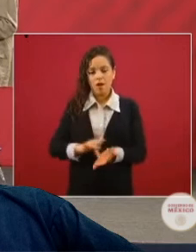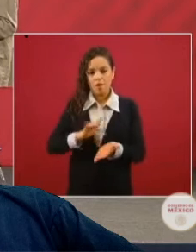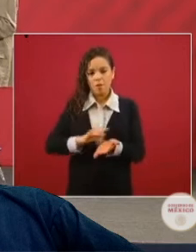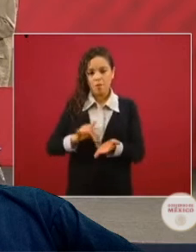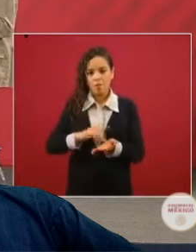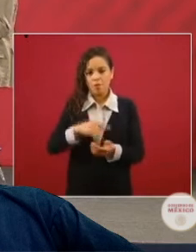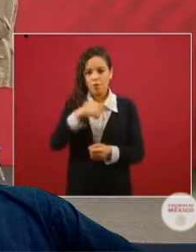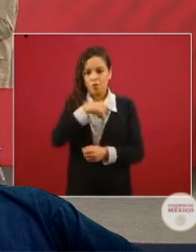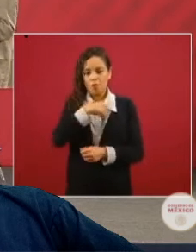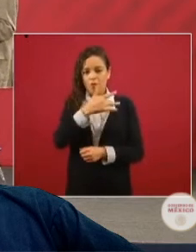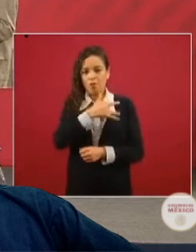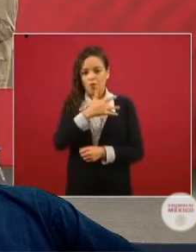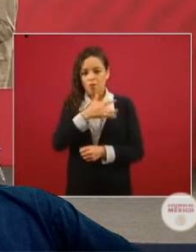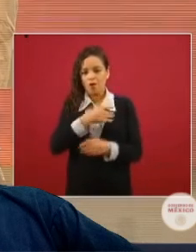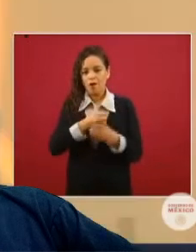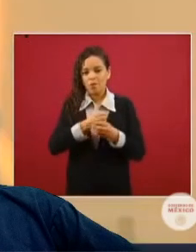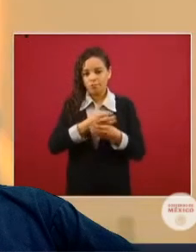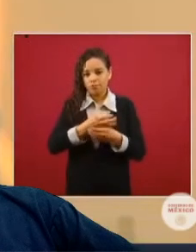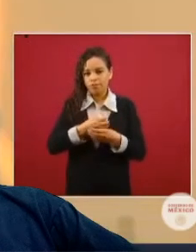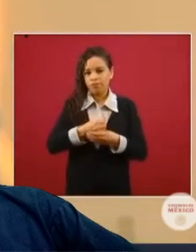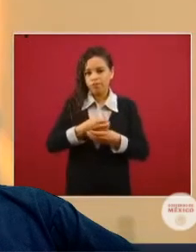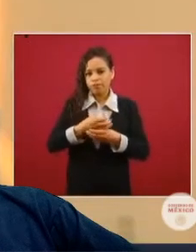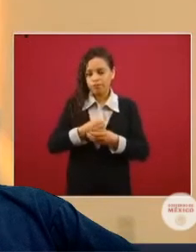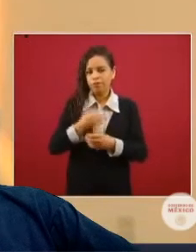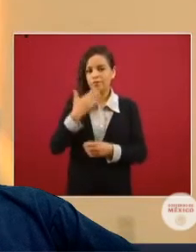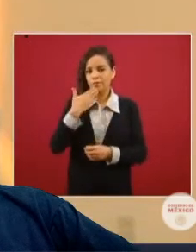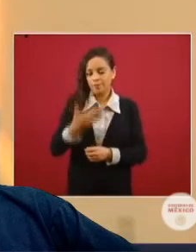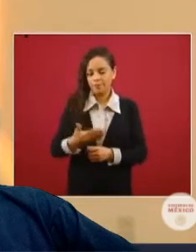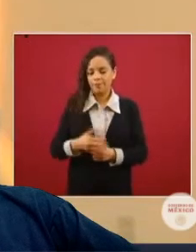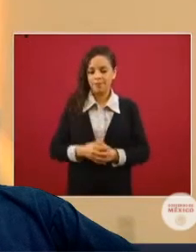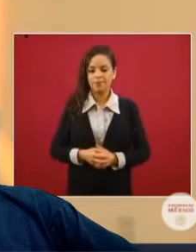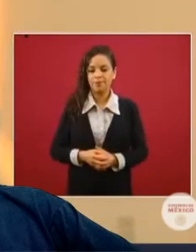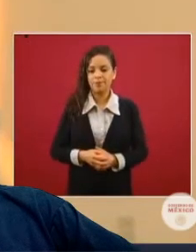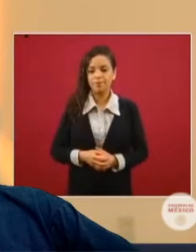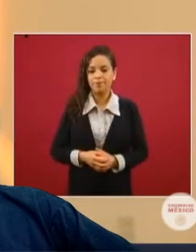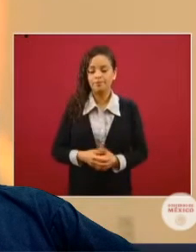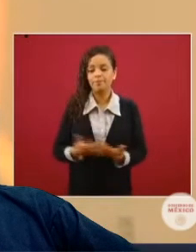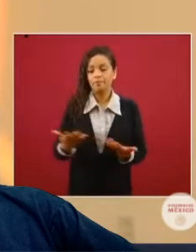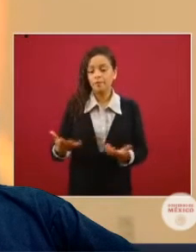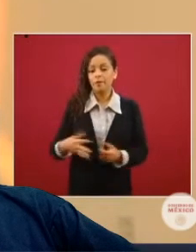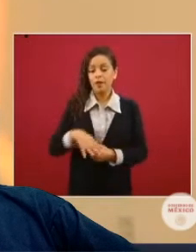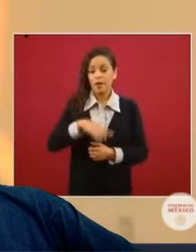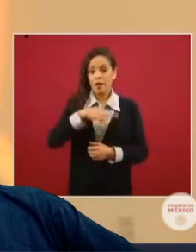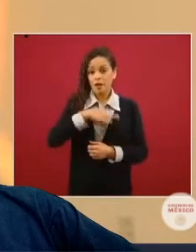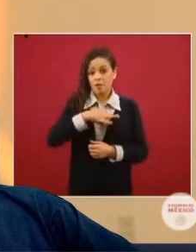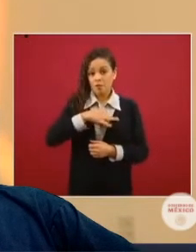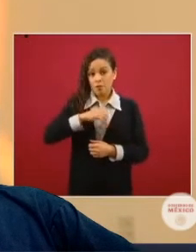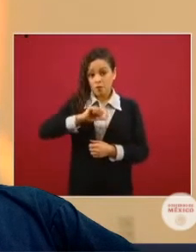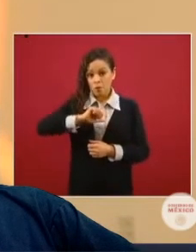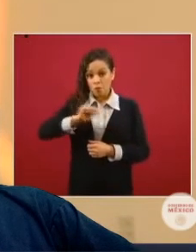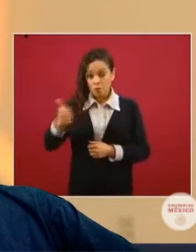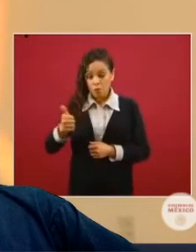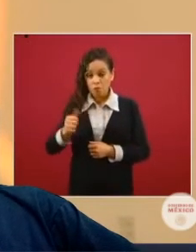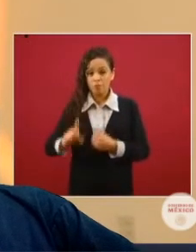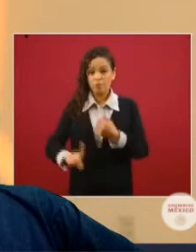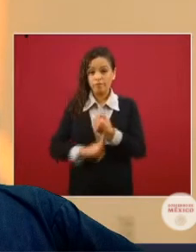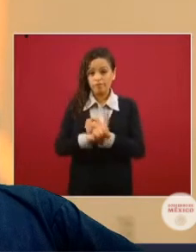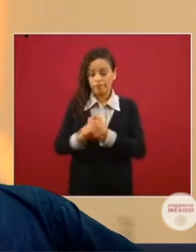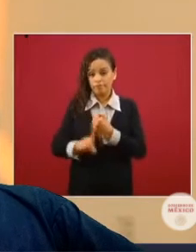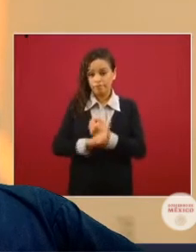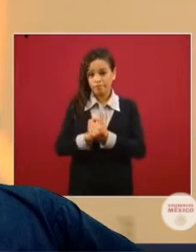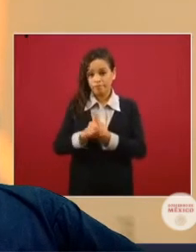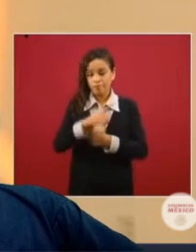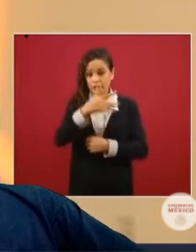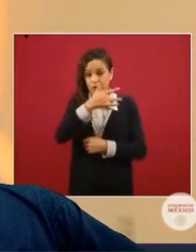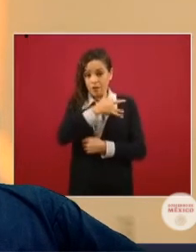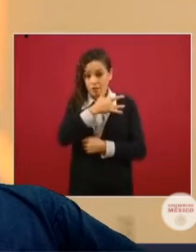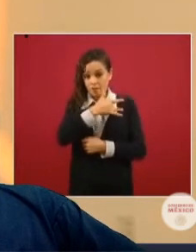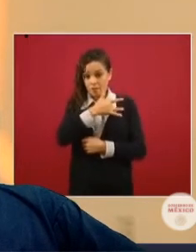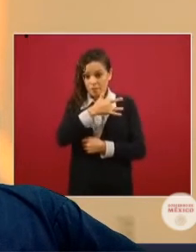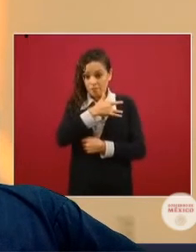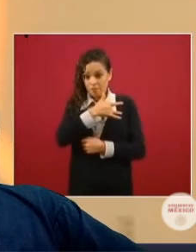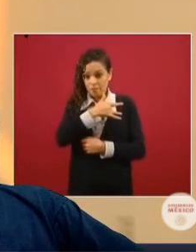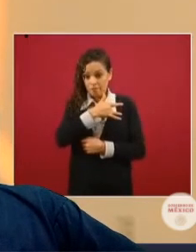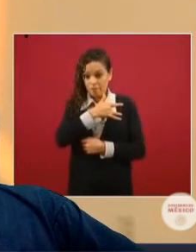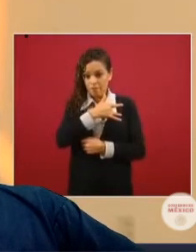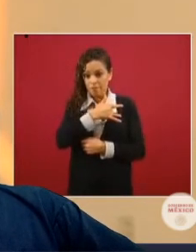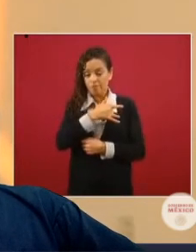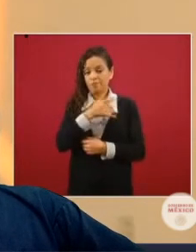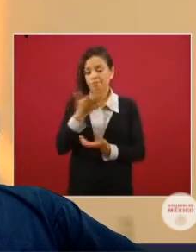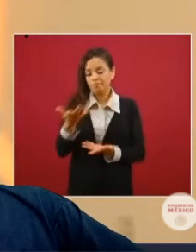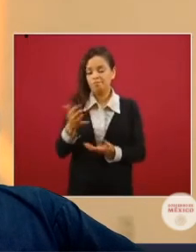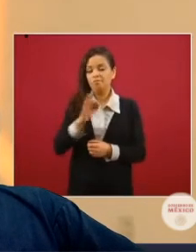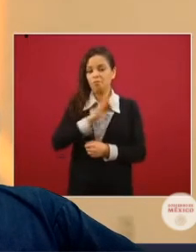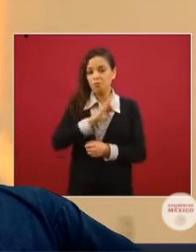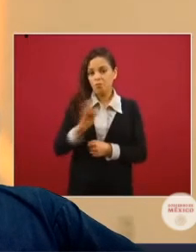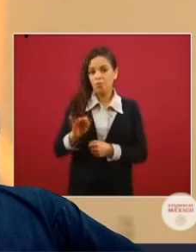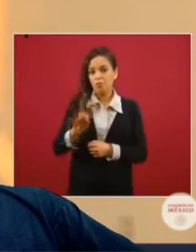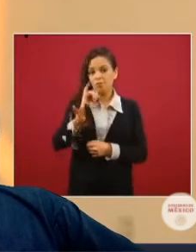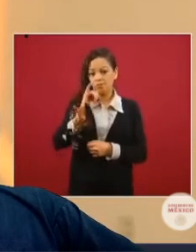conoce de otros virus que las alteraciones cardíacas, las alteraciones congénitas del corazón aumentan el peligro de